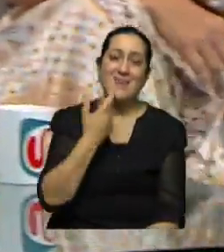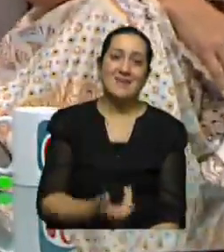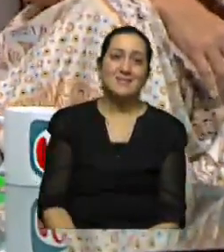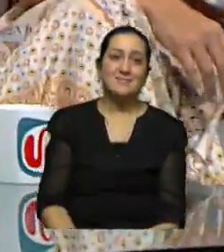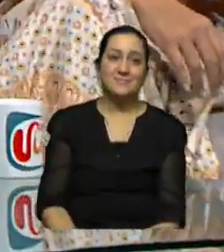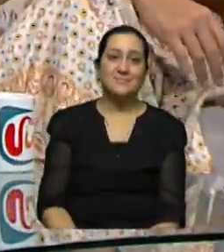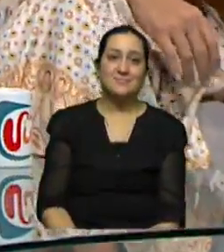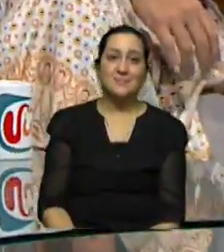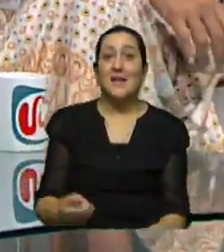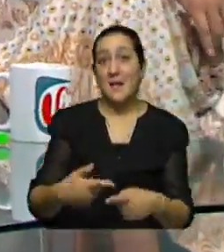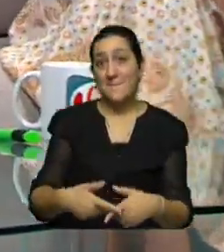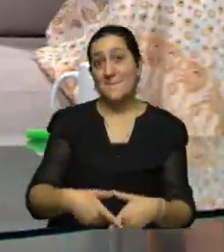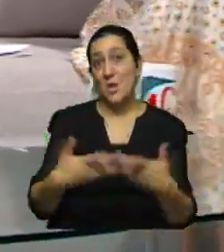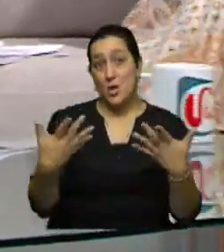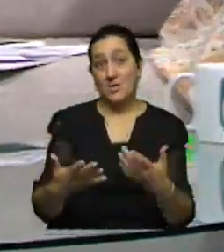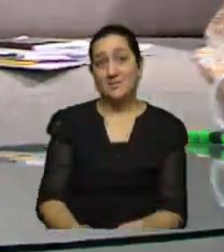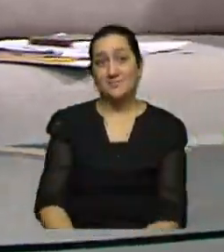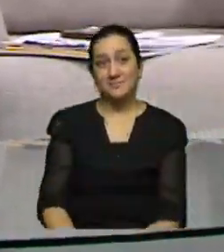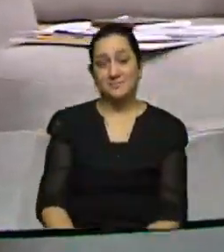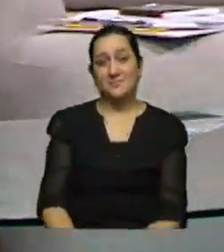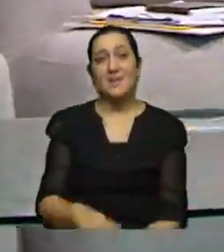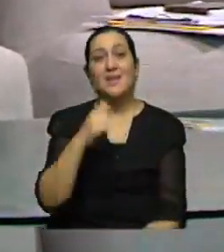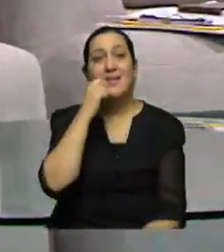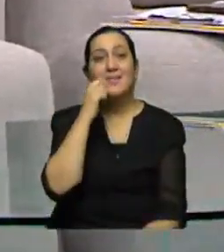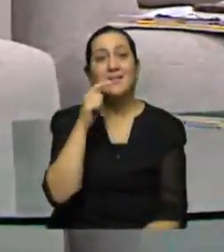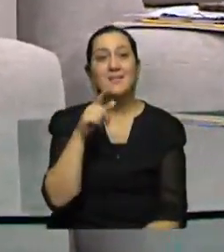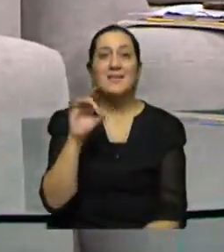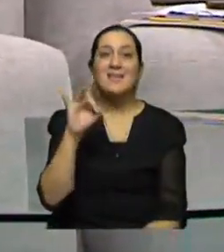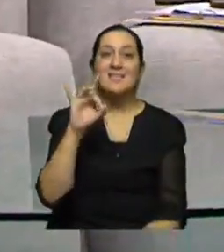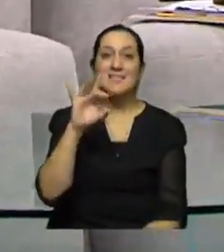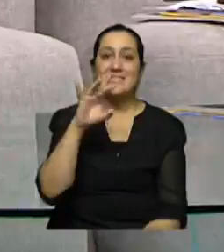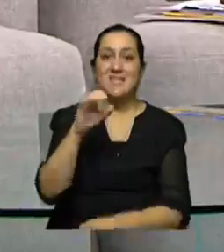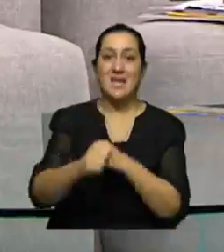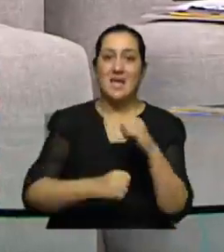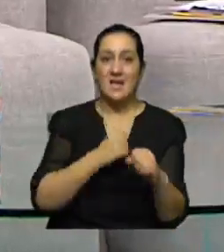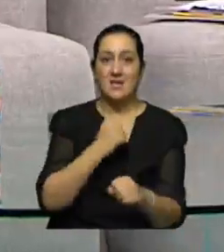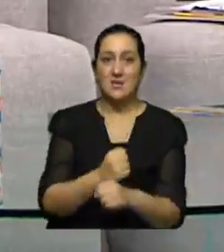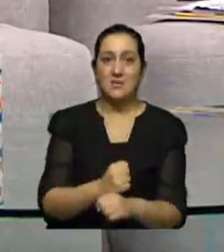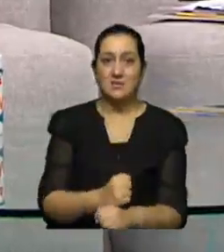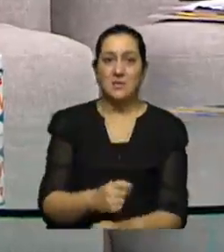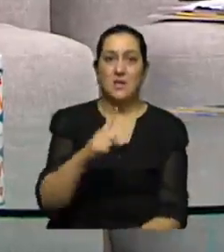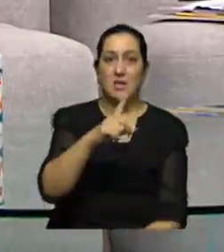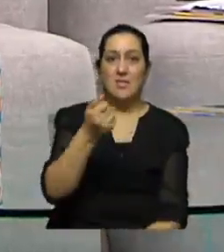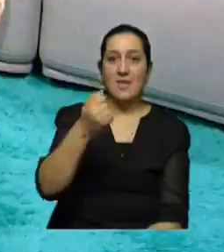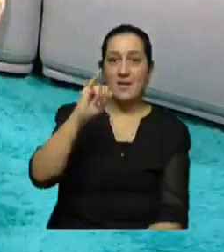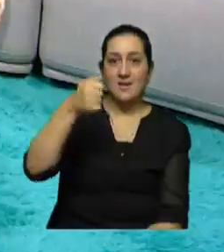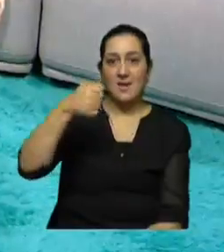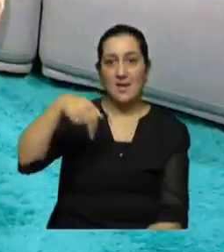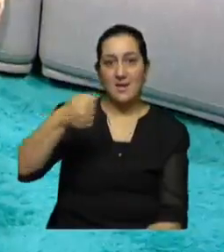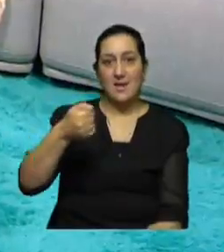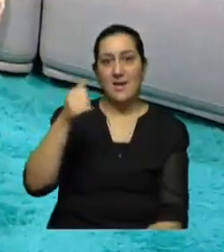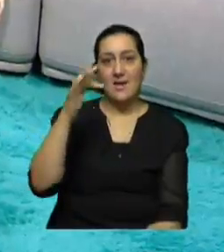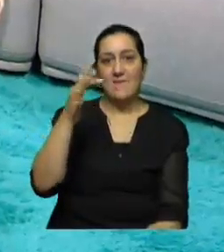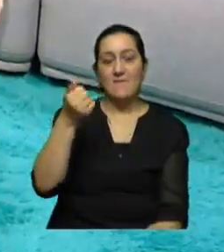¡Por Dios! Una campeona. ¿Qué edad tenés? Tengo 15. Dayana Fabra, estamos hablando de la campeona